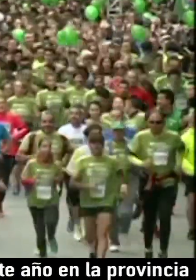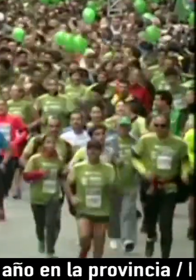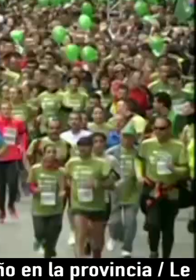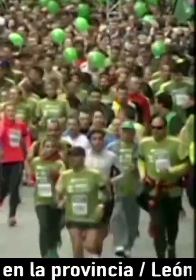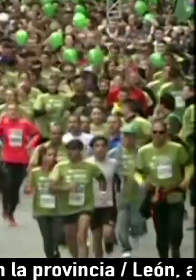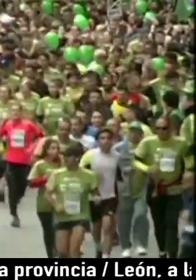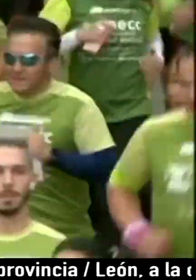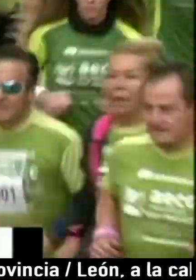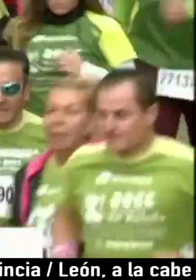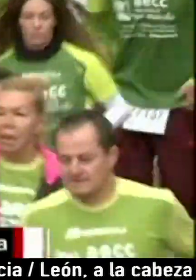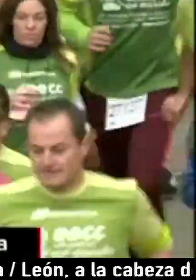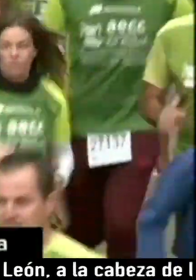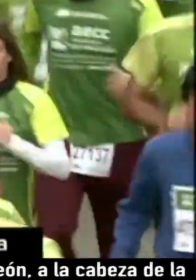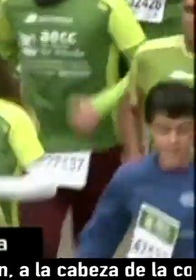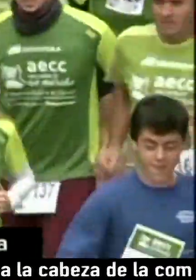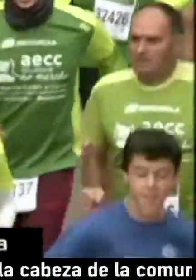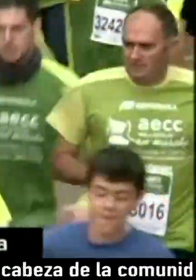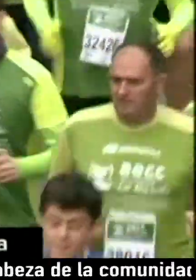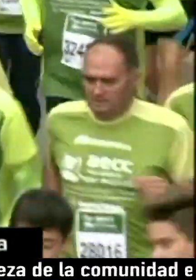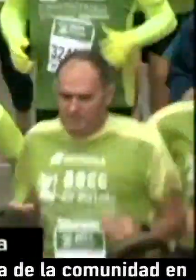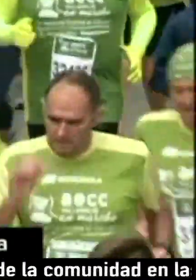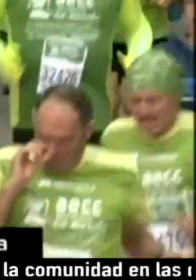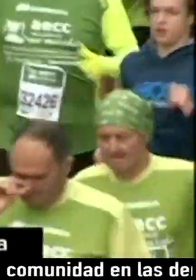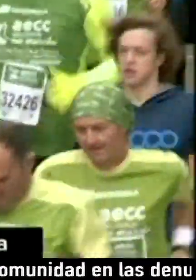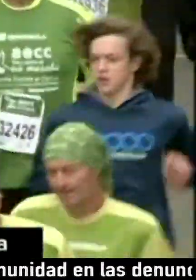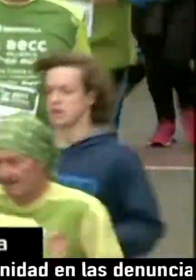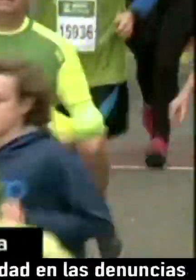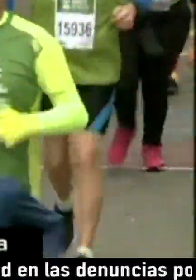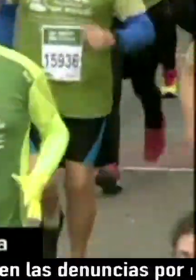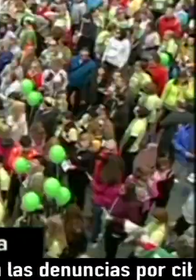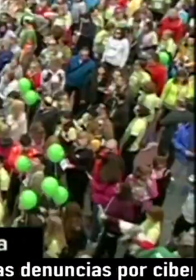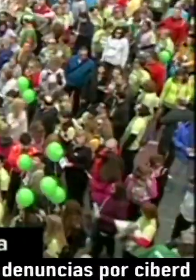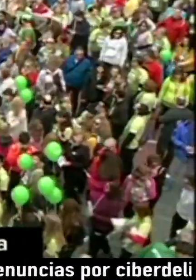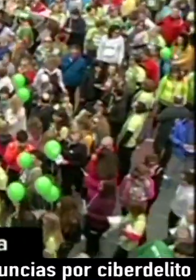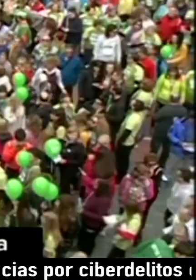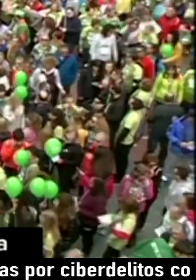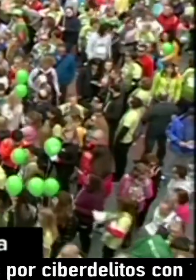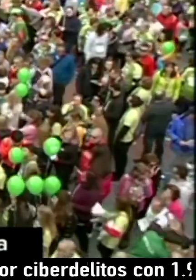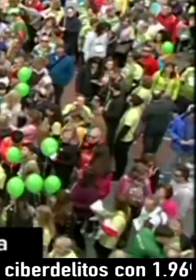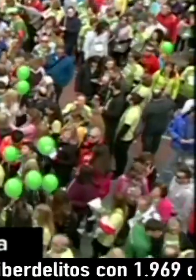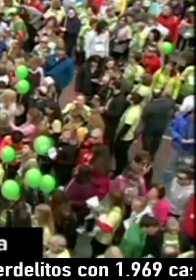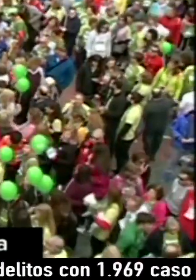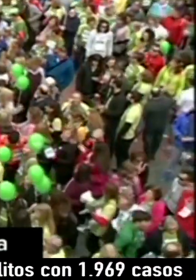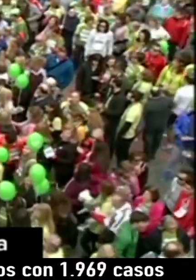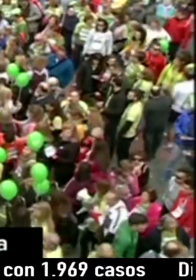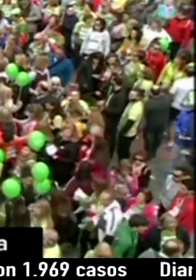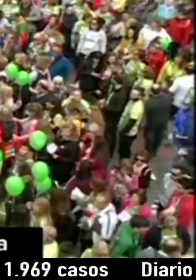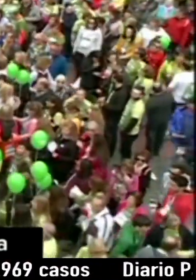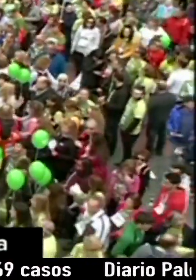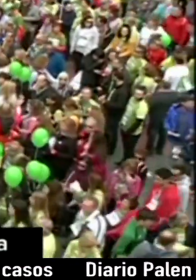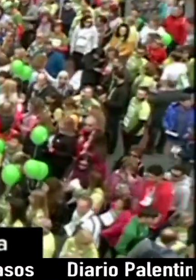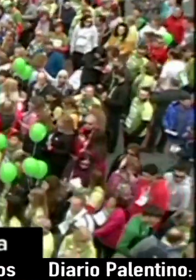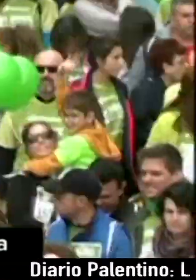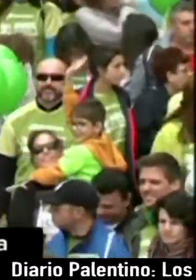Son imágenes de Valladolid, donde un año más la ciudad se ha volcado con la marcha contra el cáncer. Miles de personas han querido unirse a